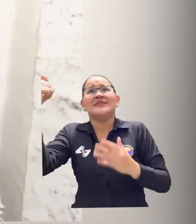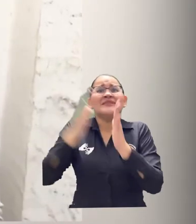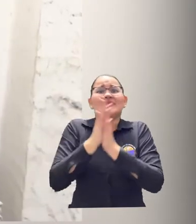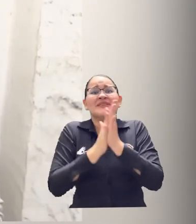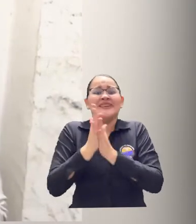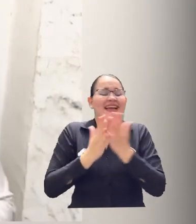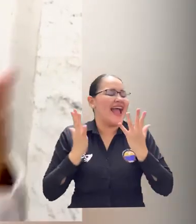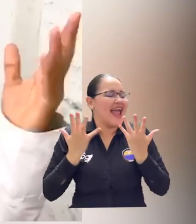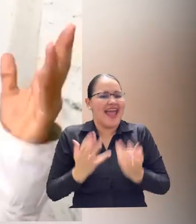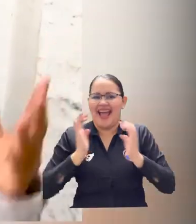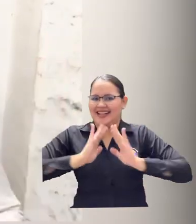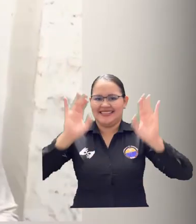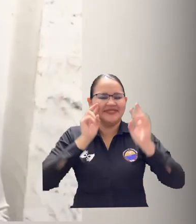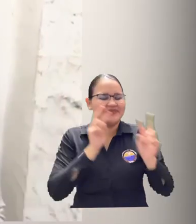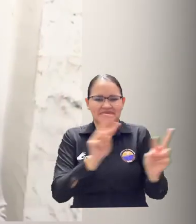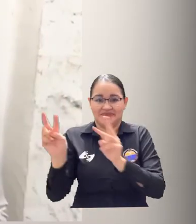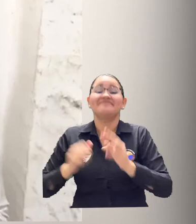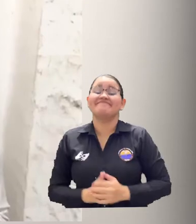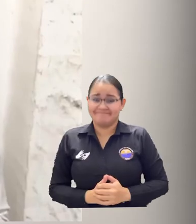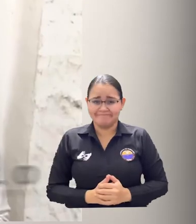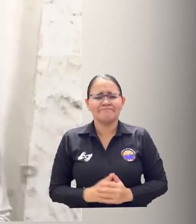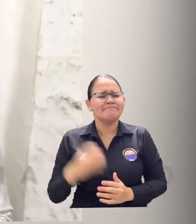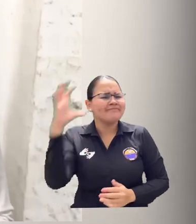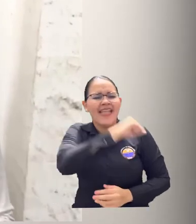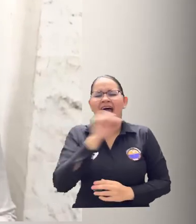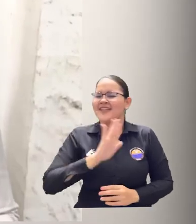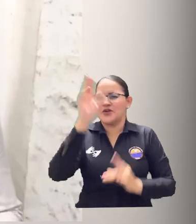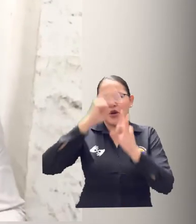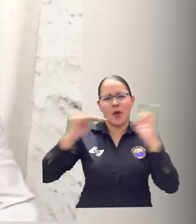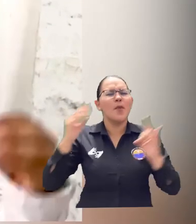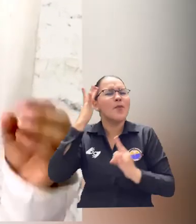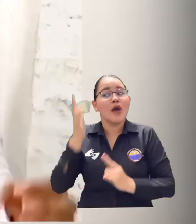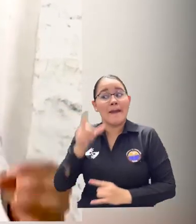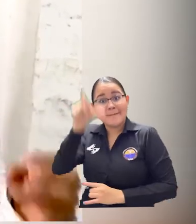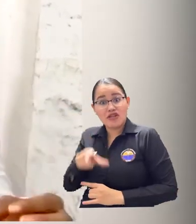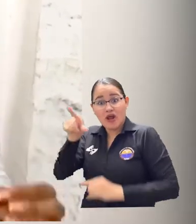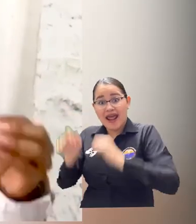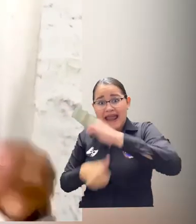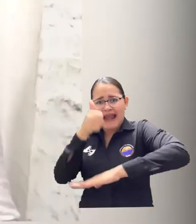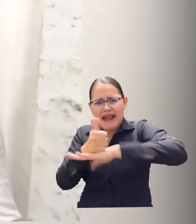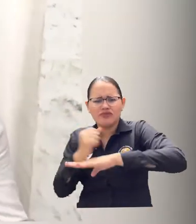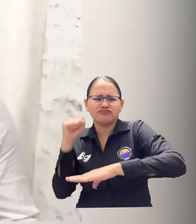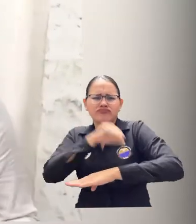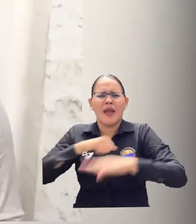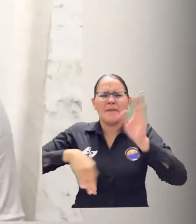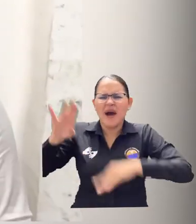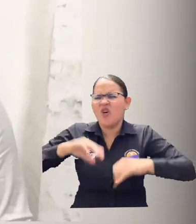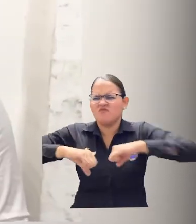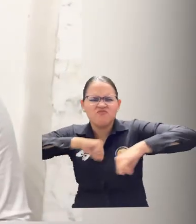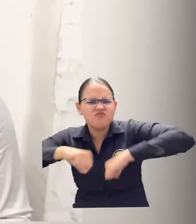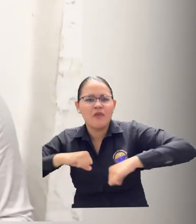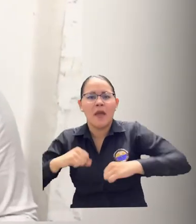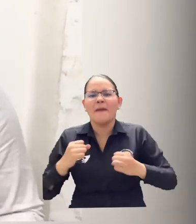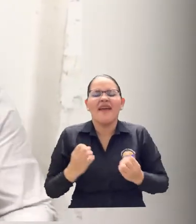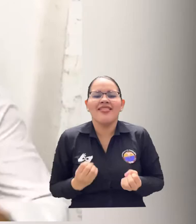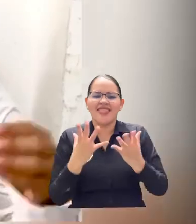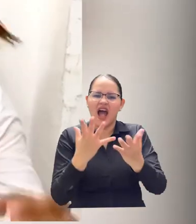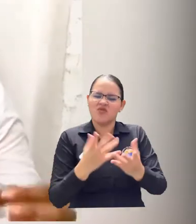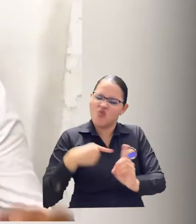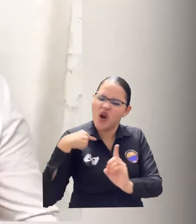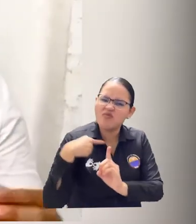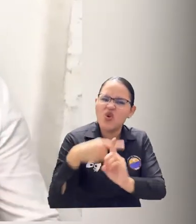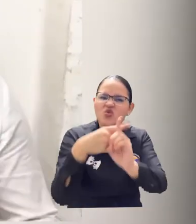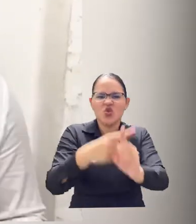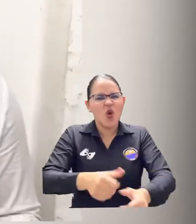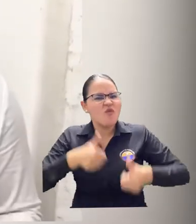nuestra universidad. En medio de la adversidad, nuestro rector ha trabajado para que cada día podamos producir buenas noticias, para que